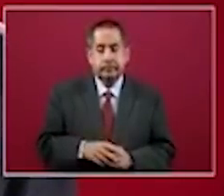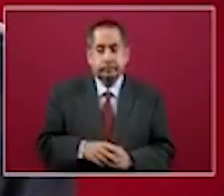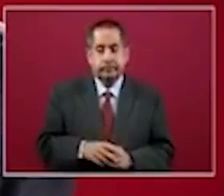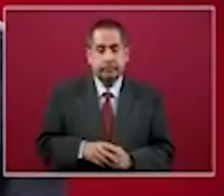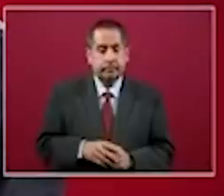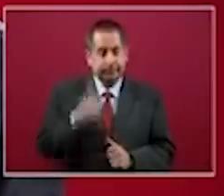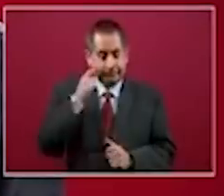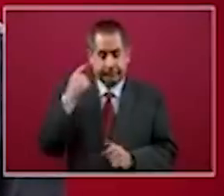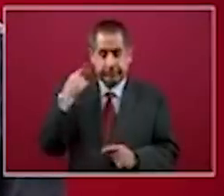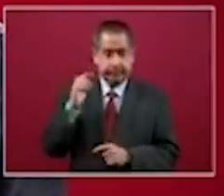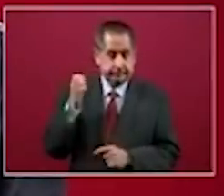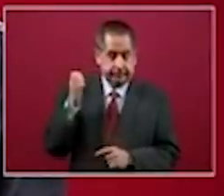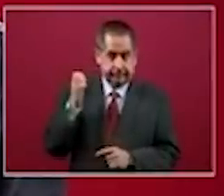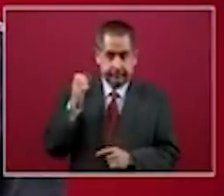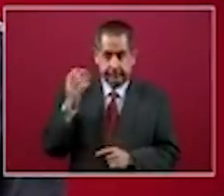enero